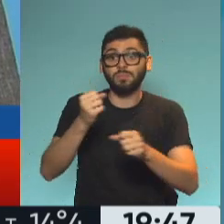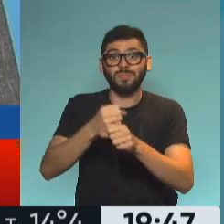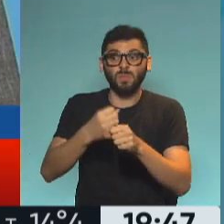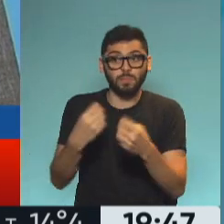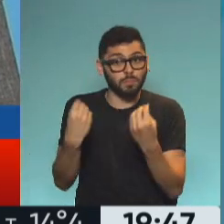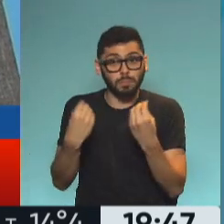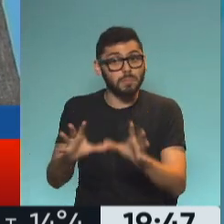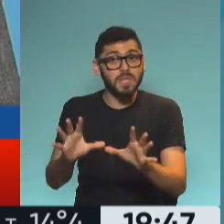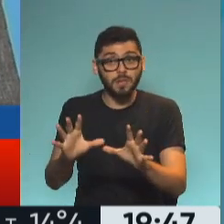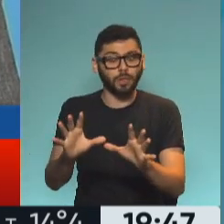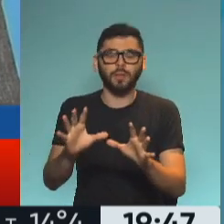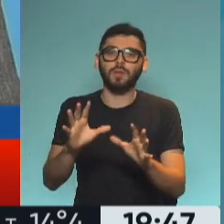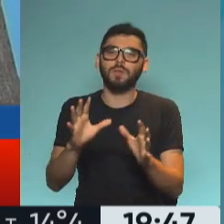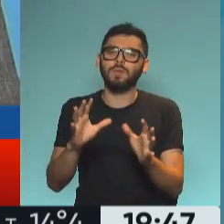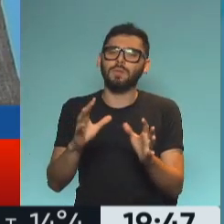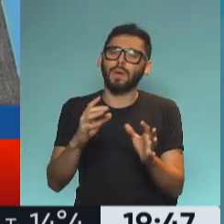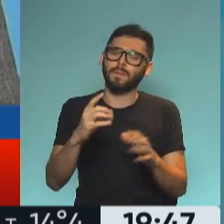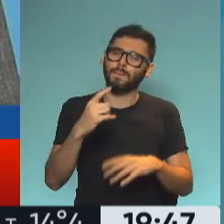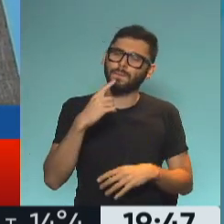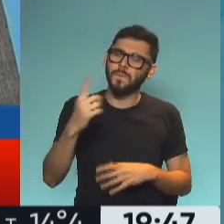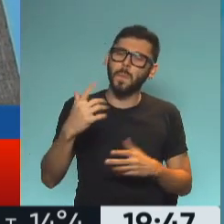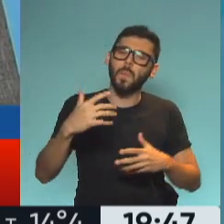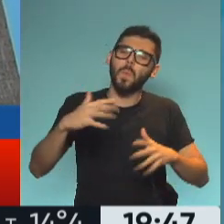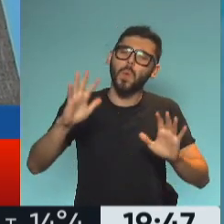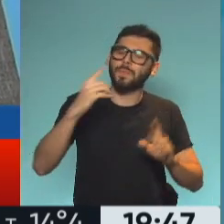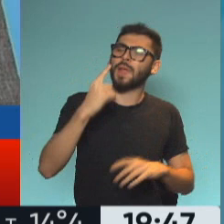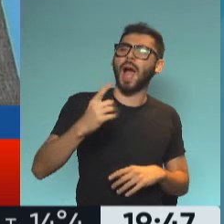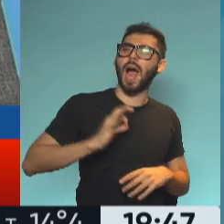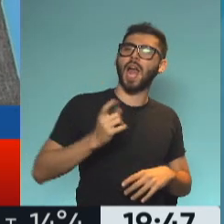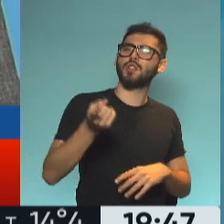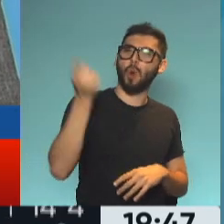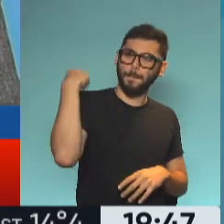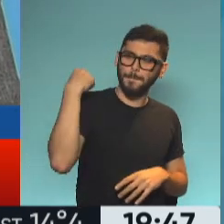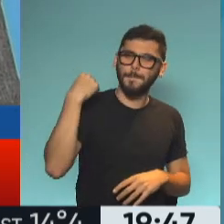trabajo. Existe la posibilidad, el año pasado se le entregó,